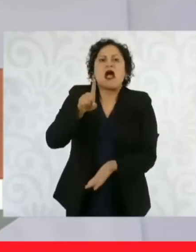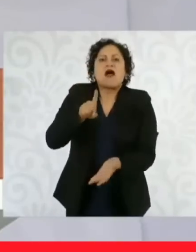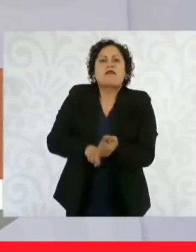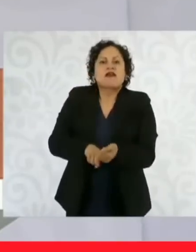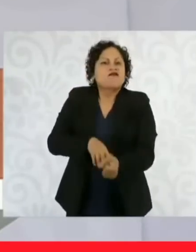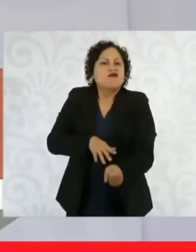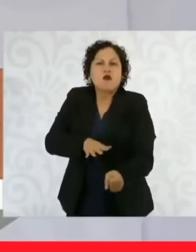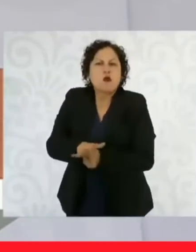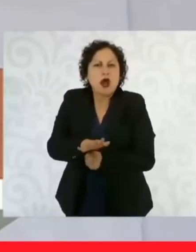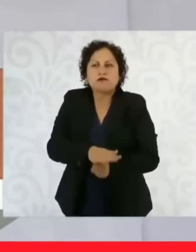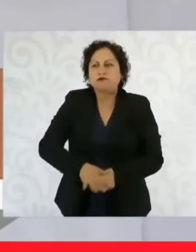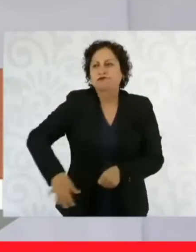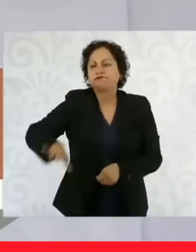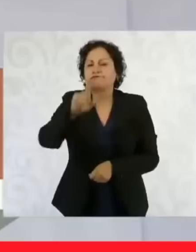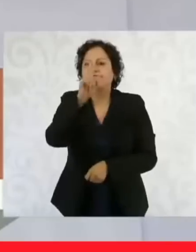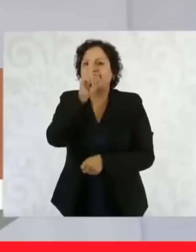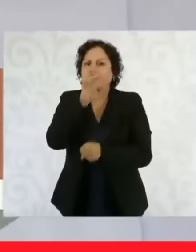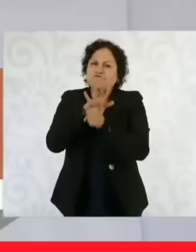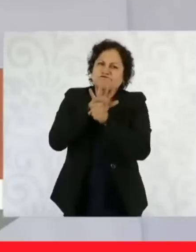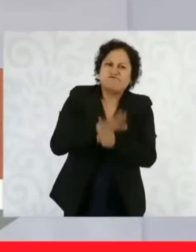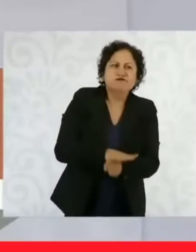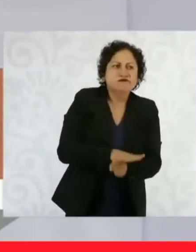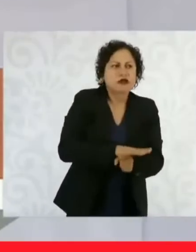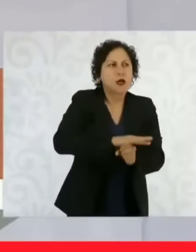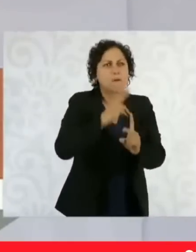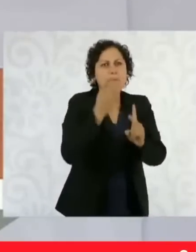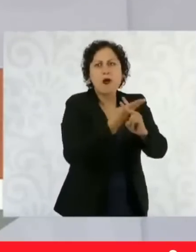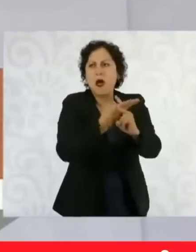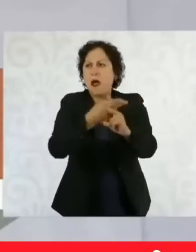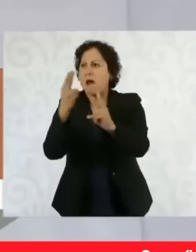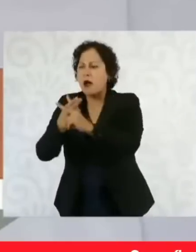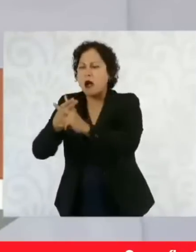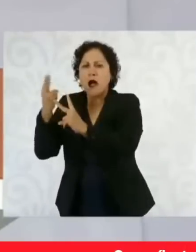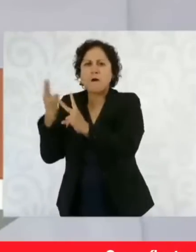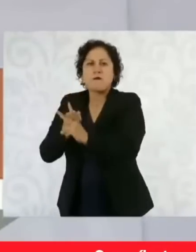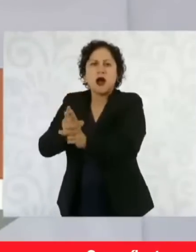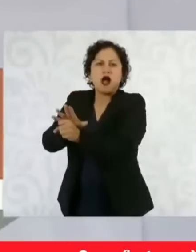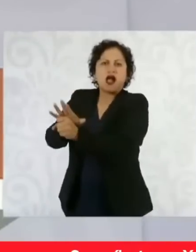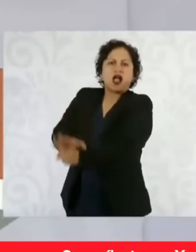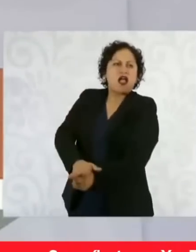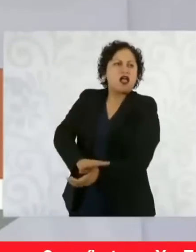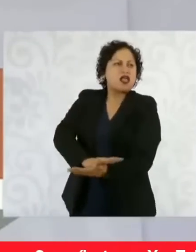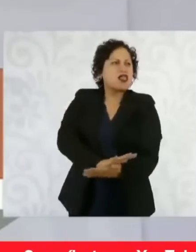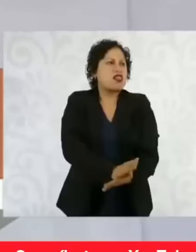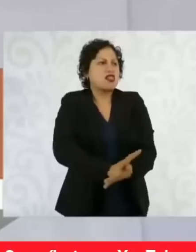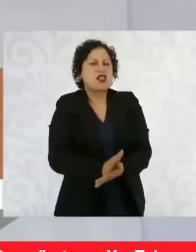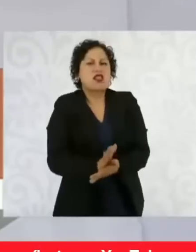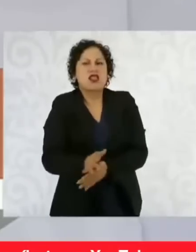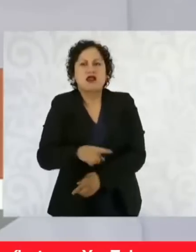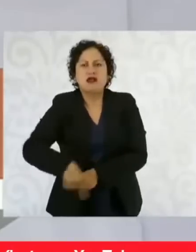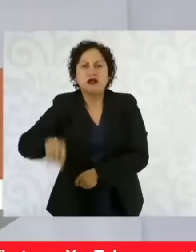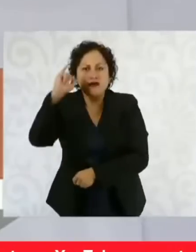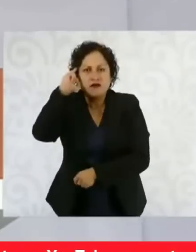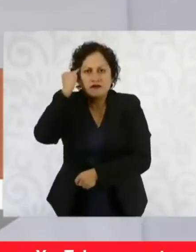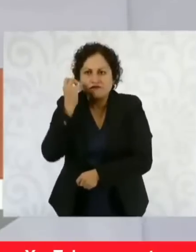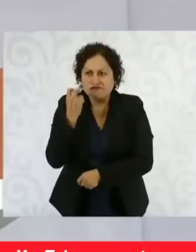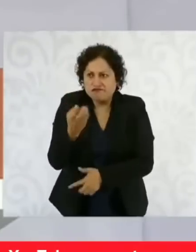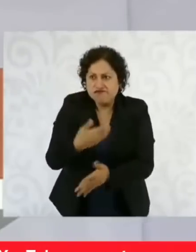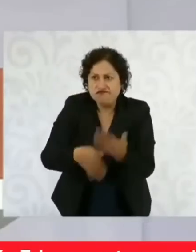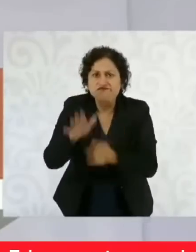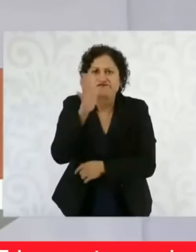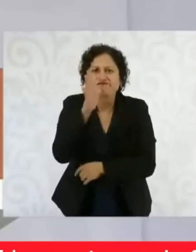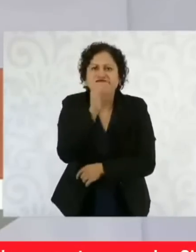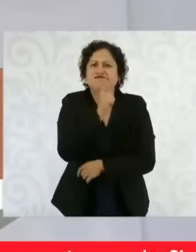basado en el terror, en las matanzas, en las guerras de exterminio a la población indígena, en el despojo